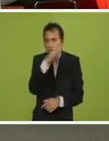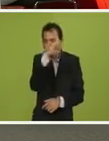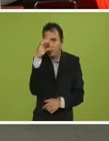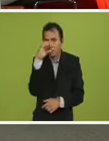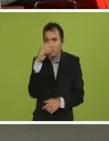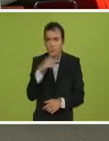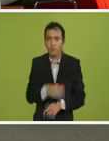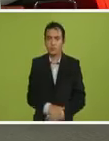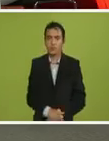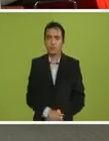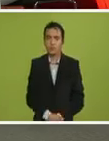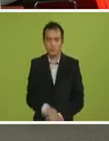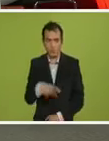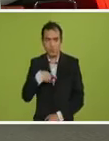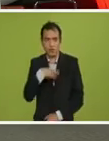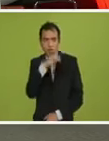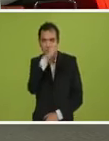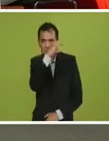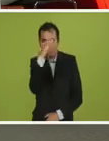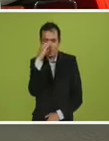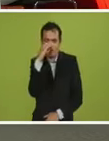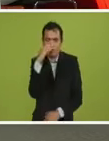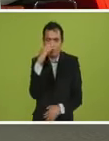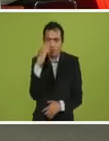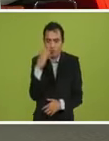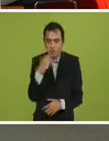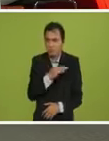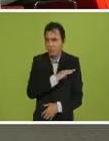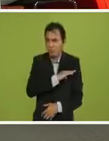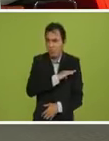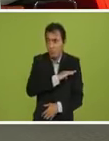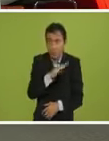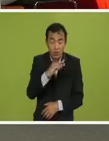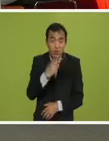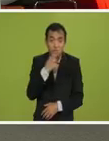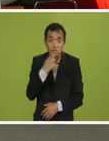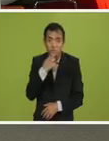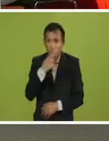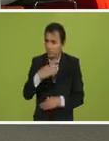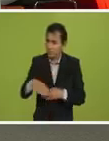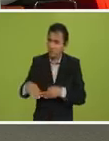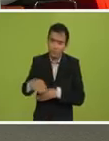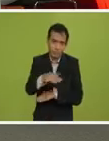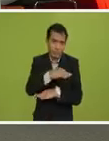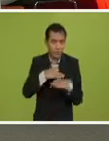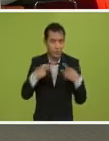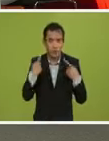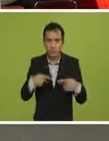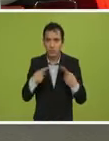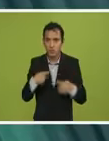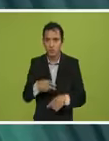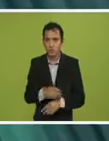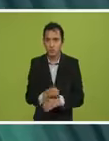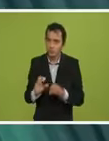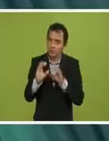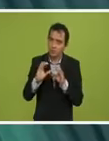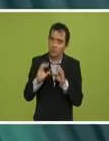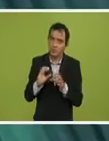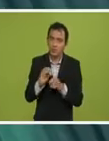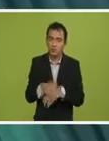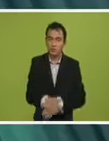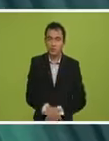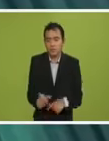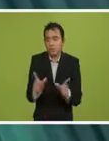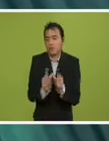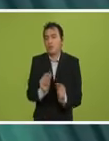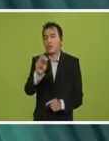subo mi foto en traje de baño, pero entonces ya puede ser utilizada. Ya puede ser utilizada, entonces no hay que reducirlo solamente a la práctica del